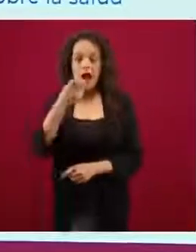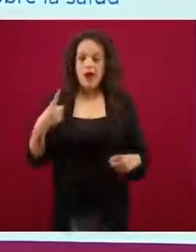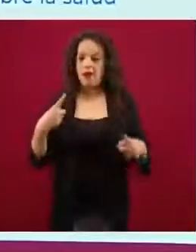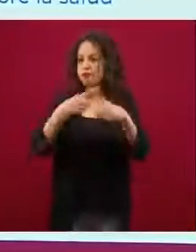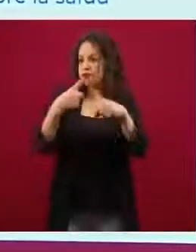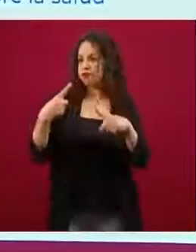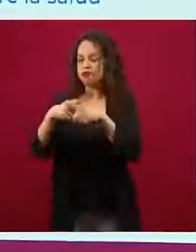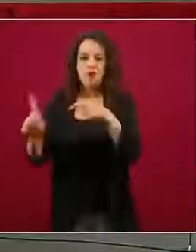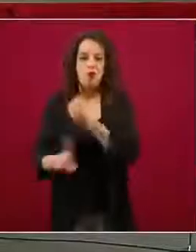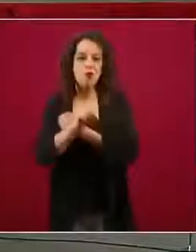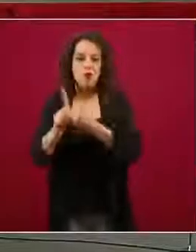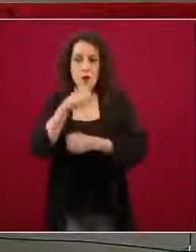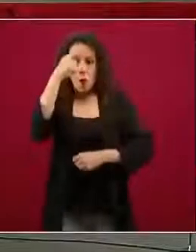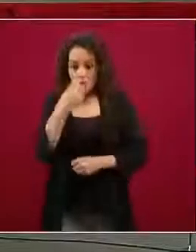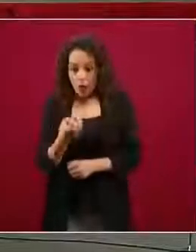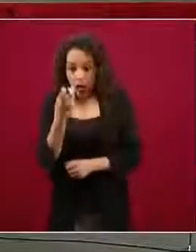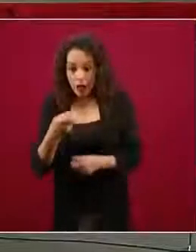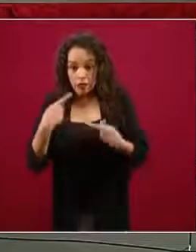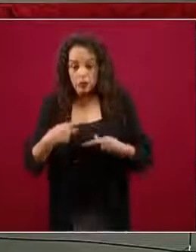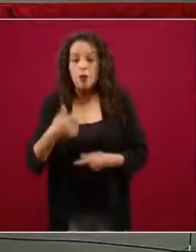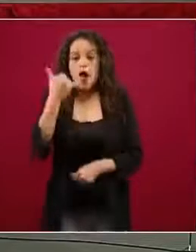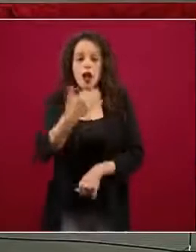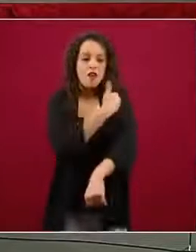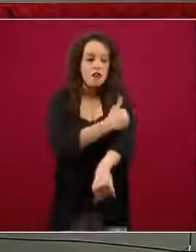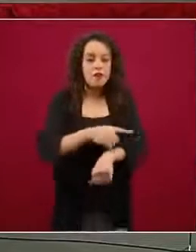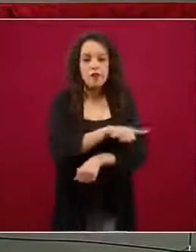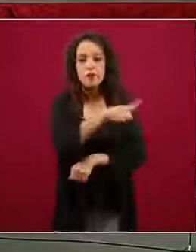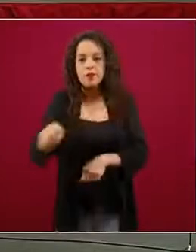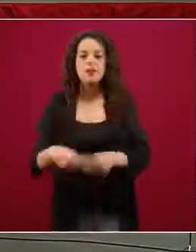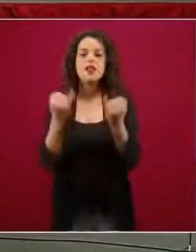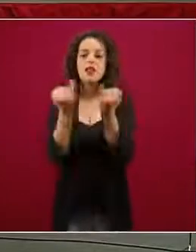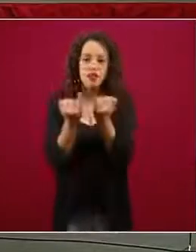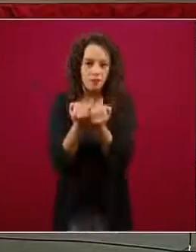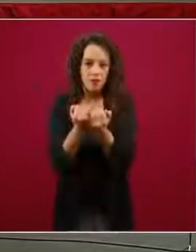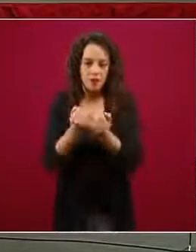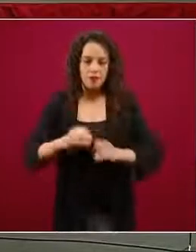para sus familias. La que sigue.